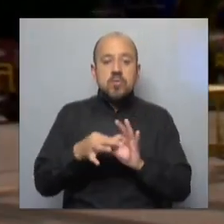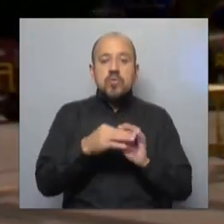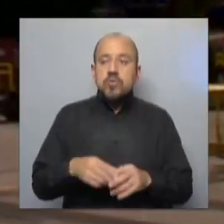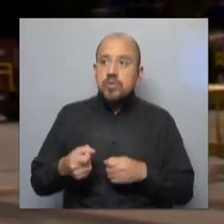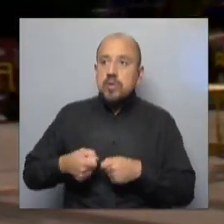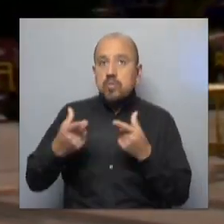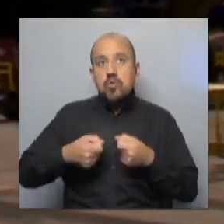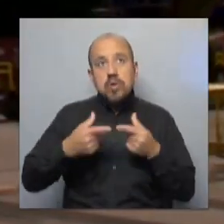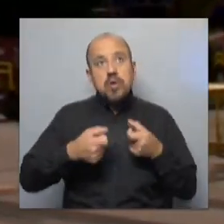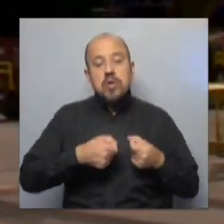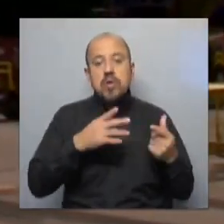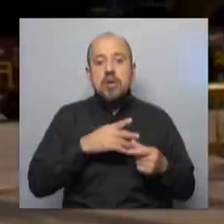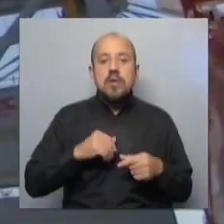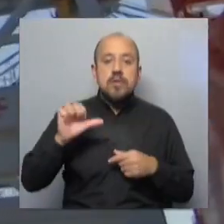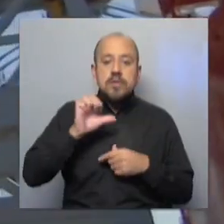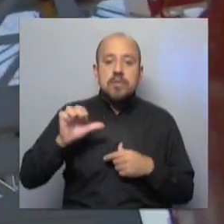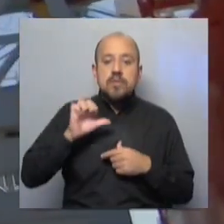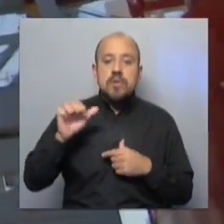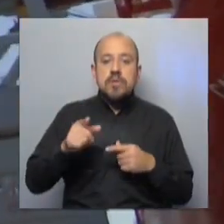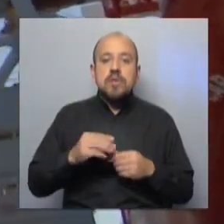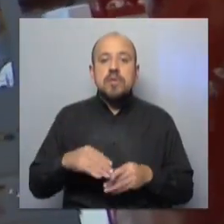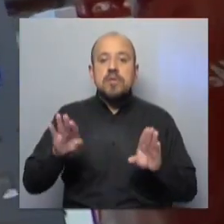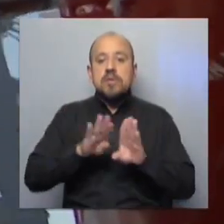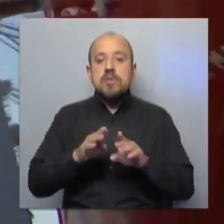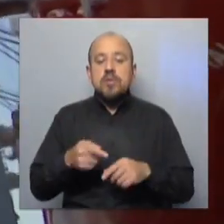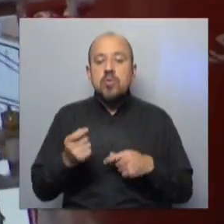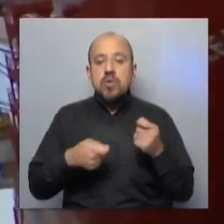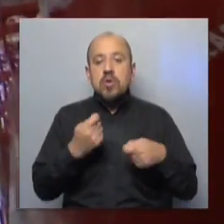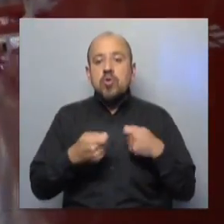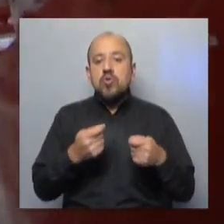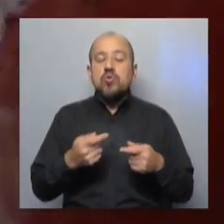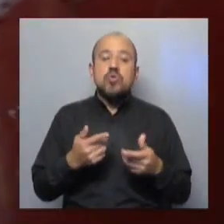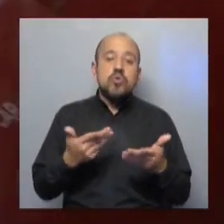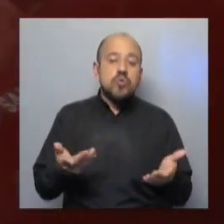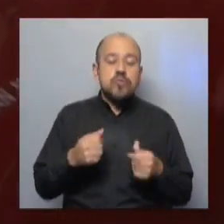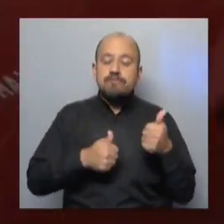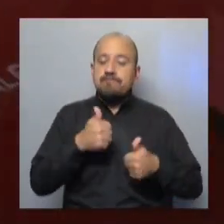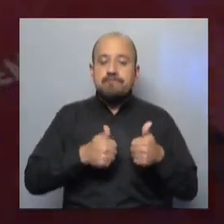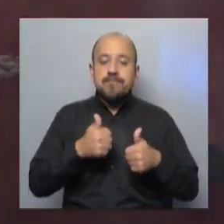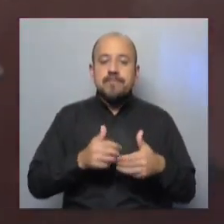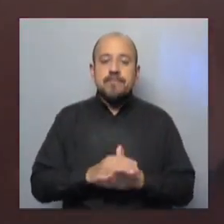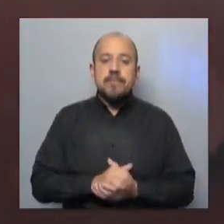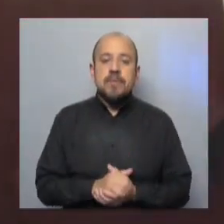consignando que hay empresas que ya cerraron su negocio debido a la pérdida de competitividad